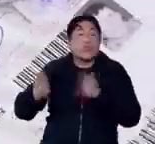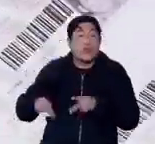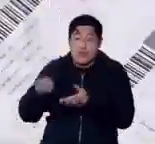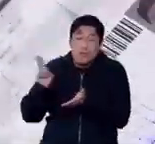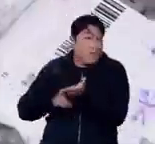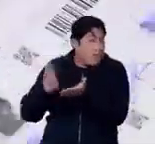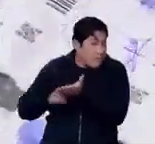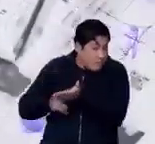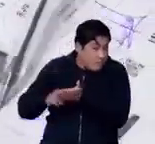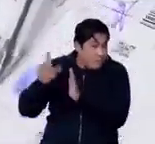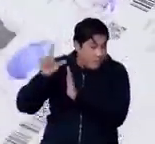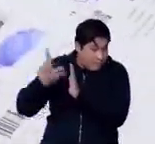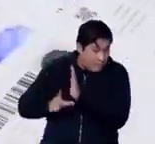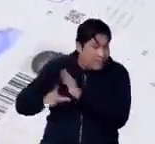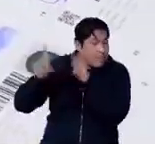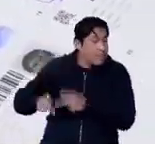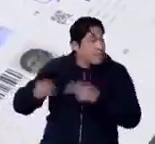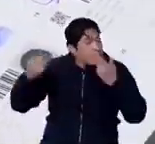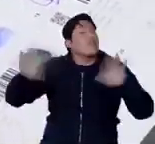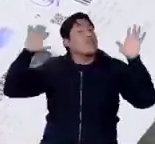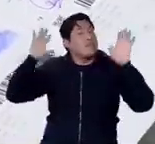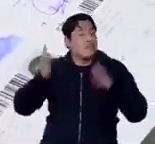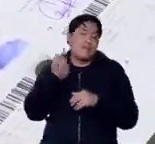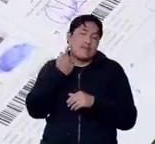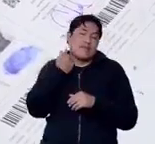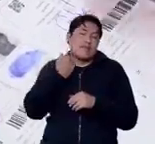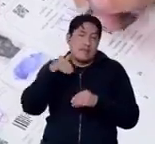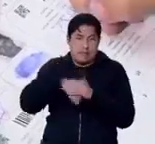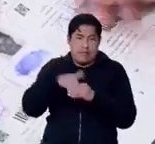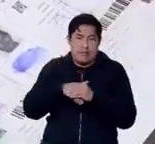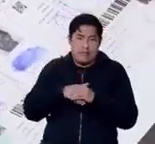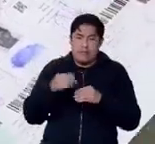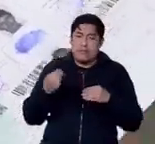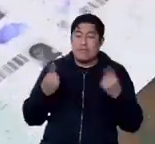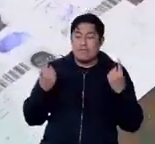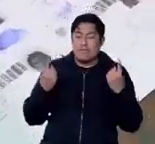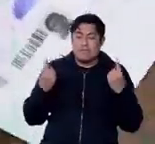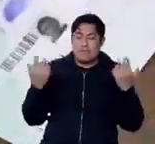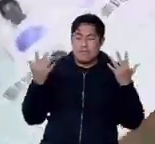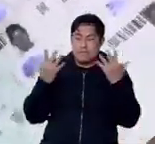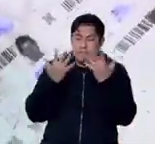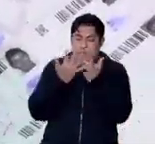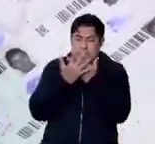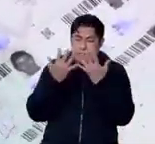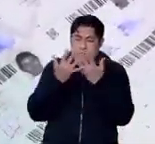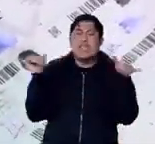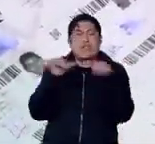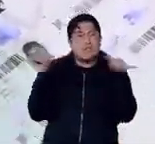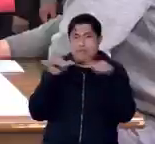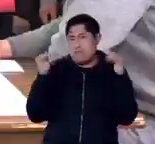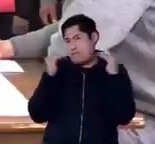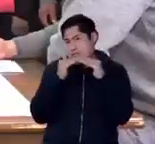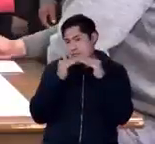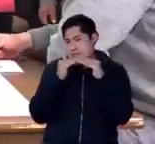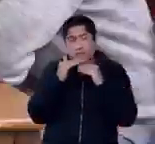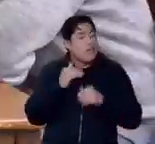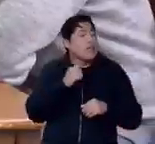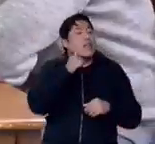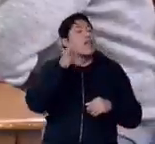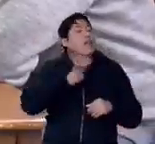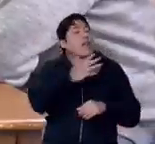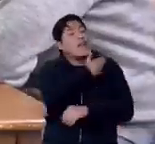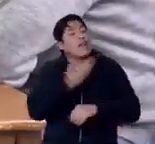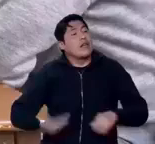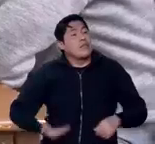cantidad de personas que firmaron en la lista de ciudadanos habilitados al emitir su voto. Ambos resultados se contrastarán y deberán ser iguales.